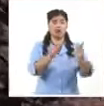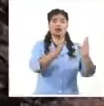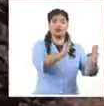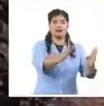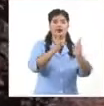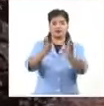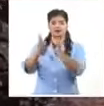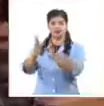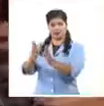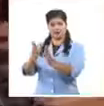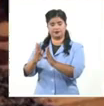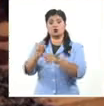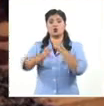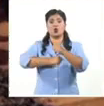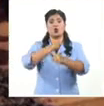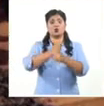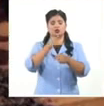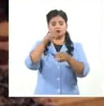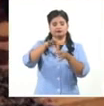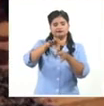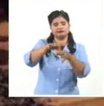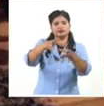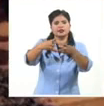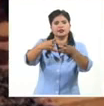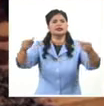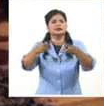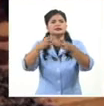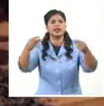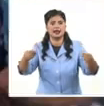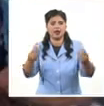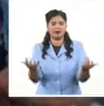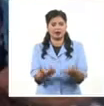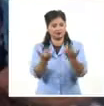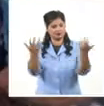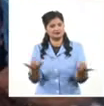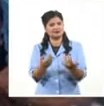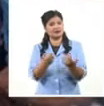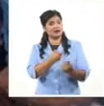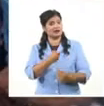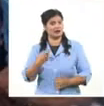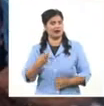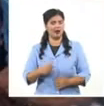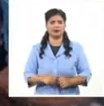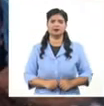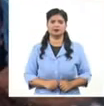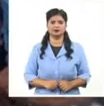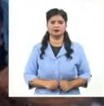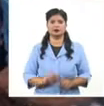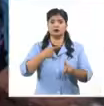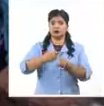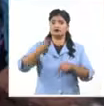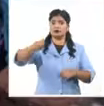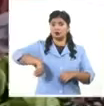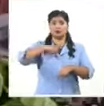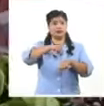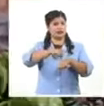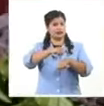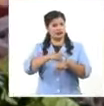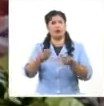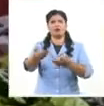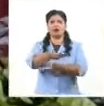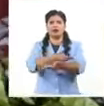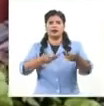los abonos órganos minerales como el humo de lombriz, el compost, aprovechar la canabalia. Asimismo, intercambió con los trabajadores sobre